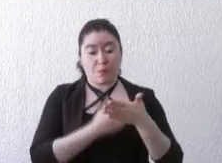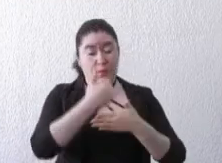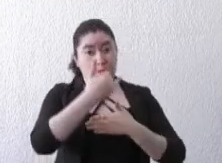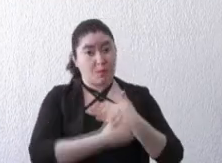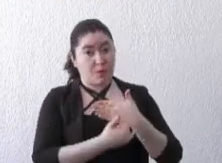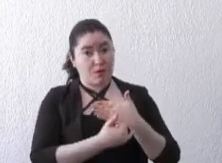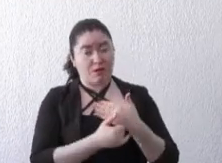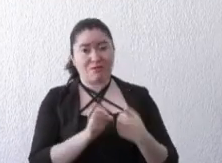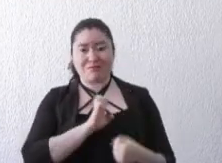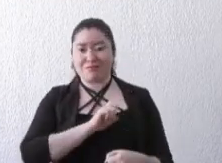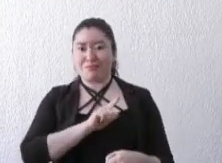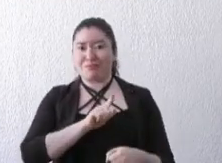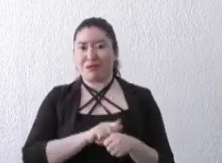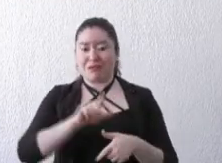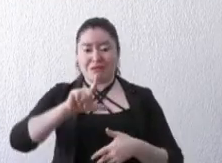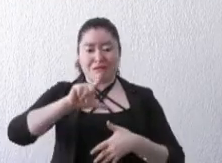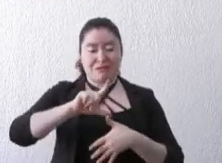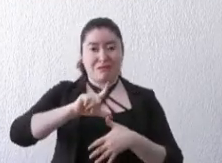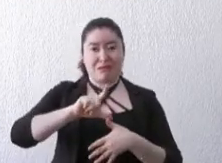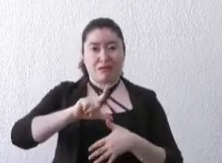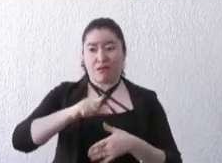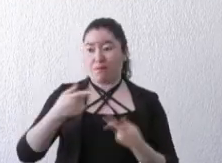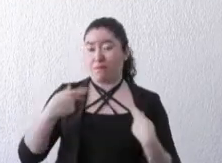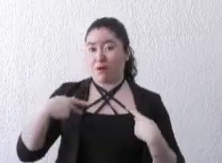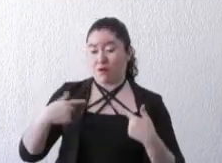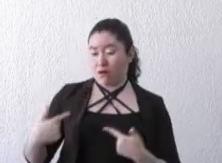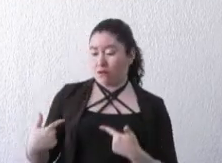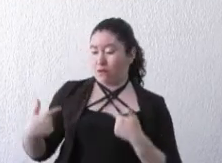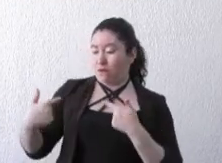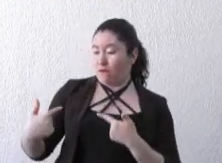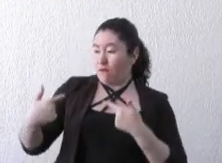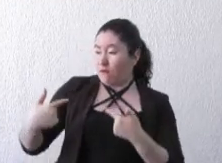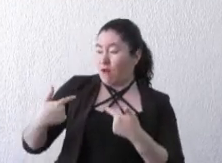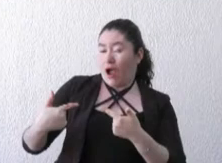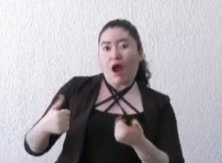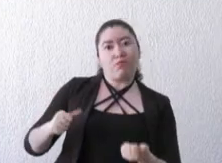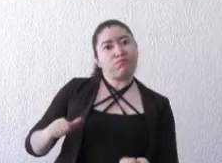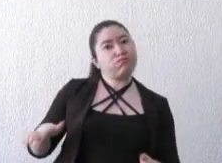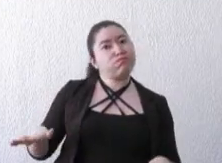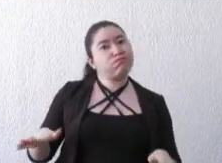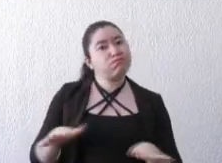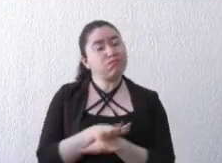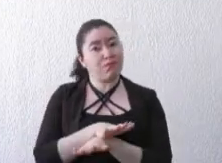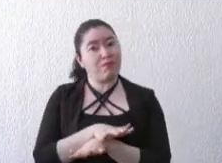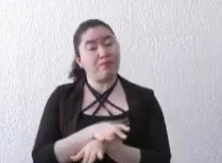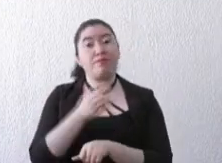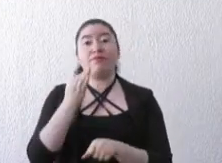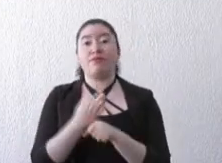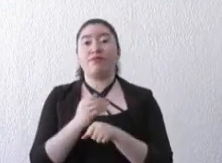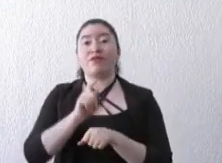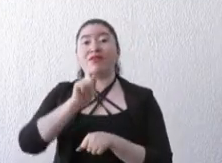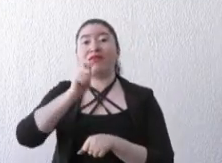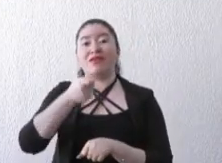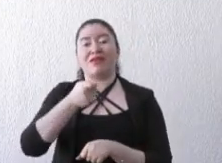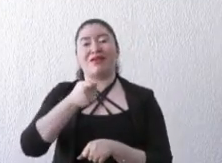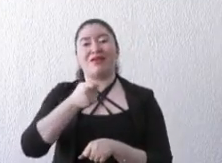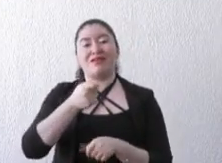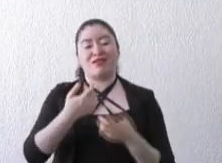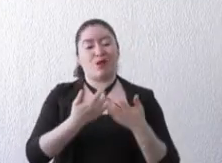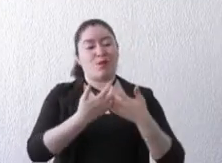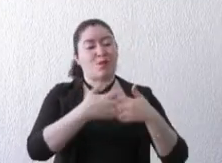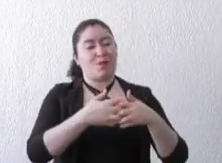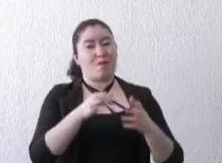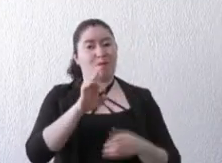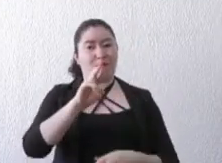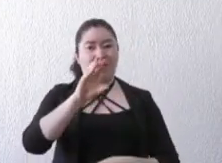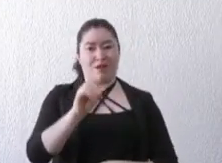Latinoamérica que ha transformado la vida de varias generaciones y que actualmente constituye la red de faros de la Ciudad de México, a